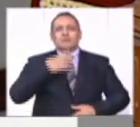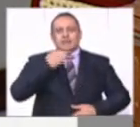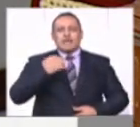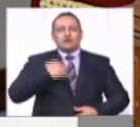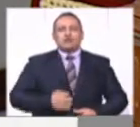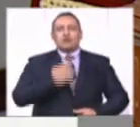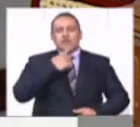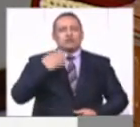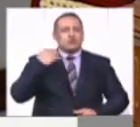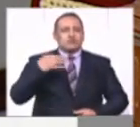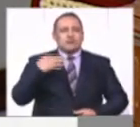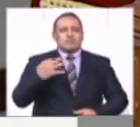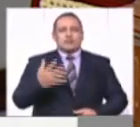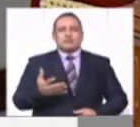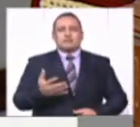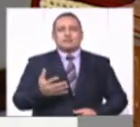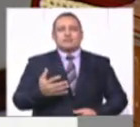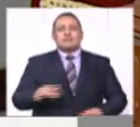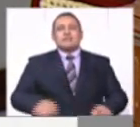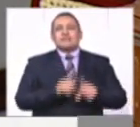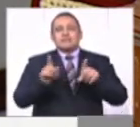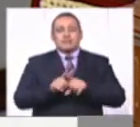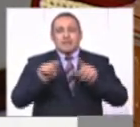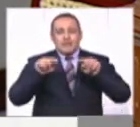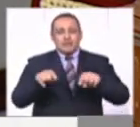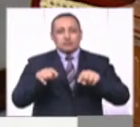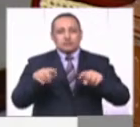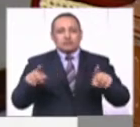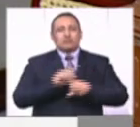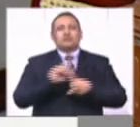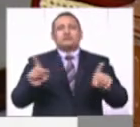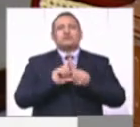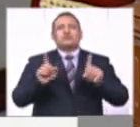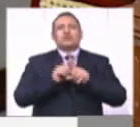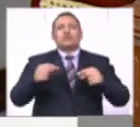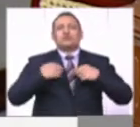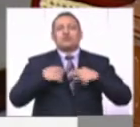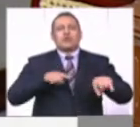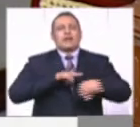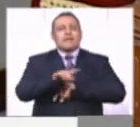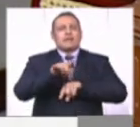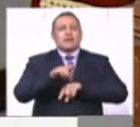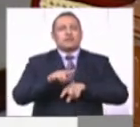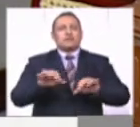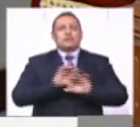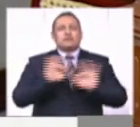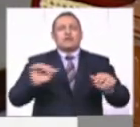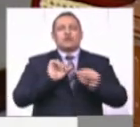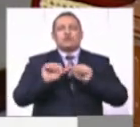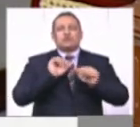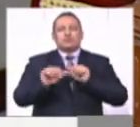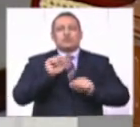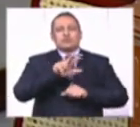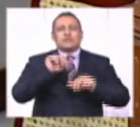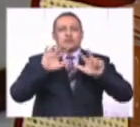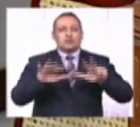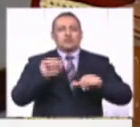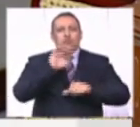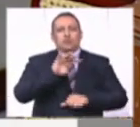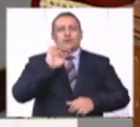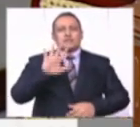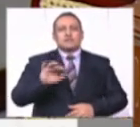dicho en repetidas unidades y con eso no he transgredido los artículos 38